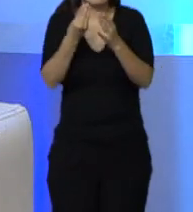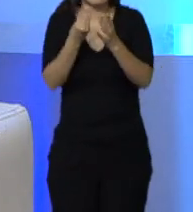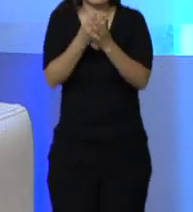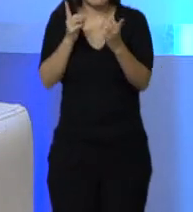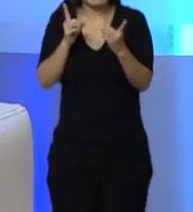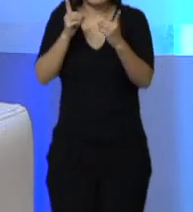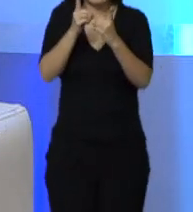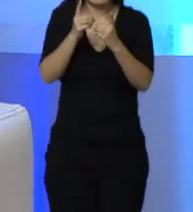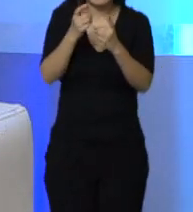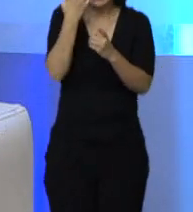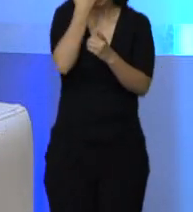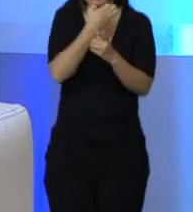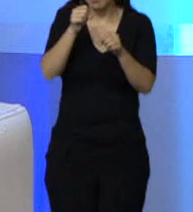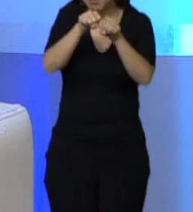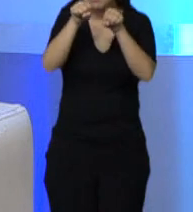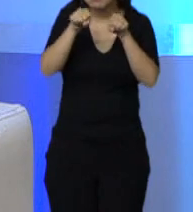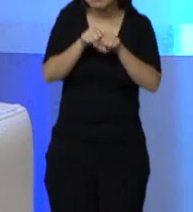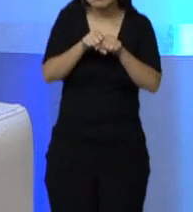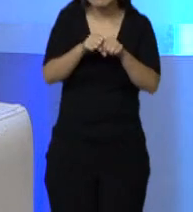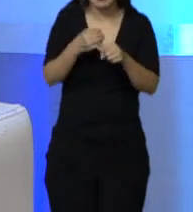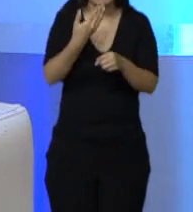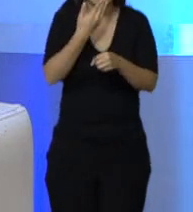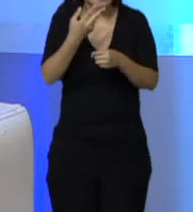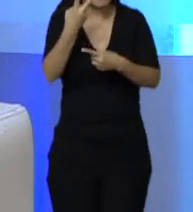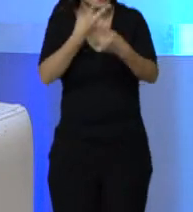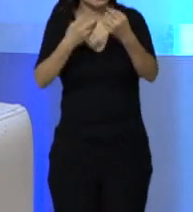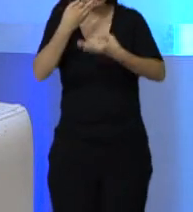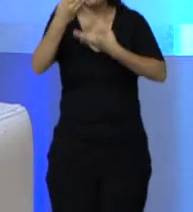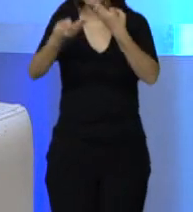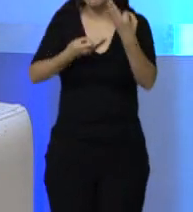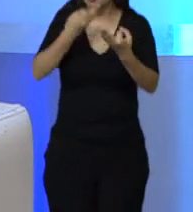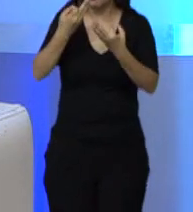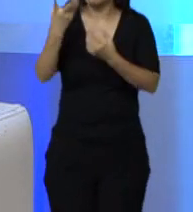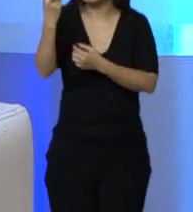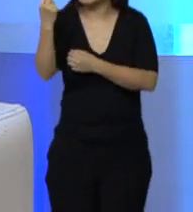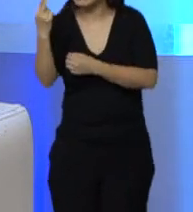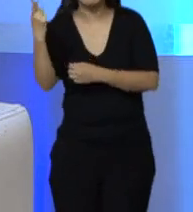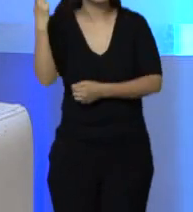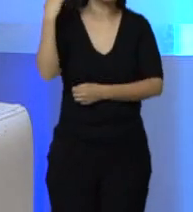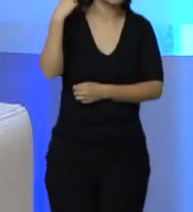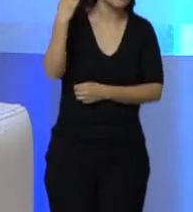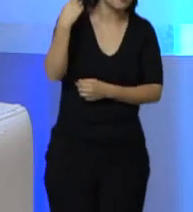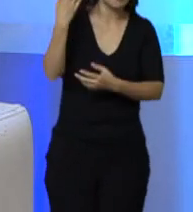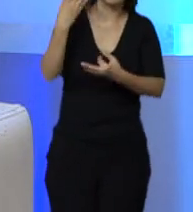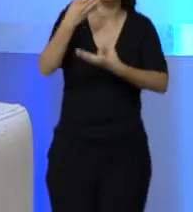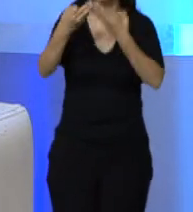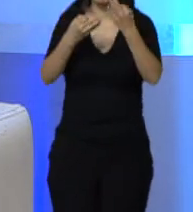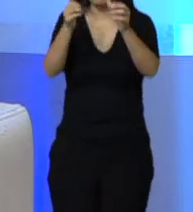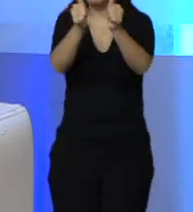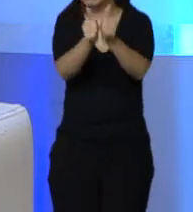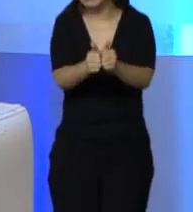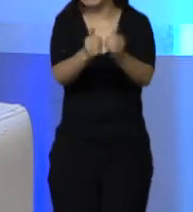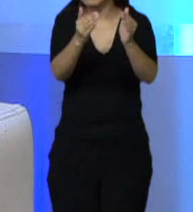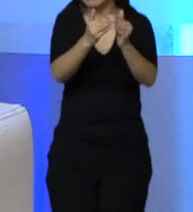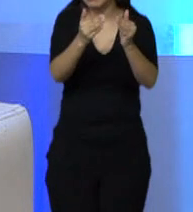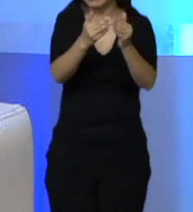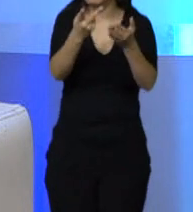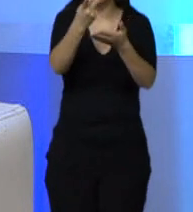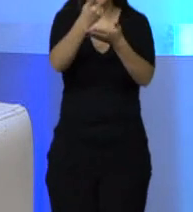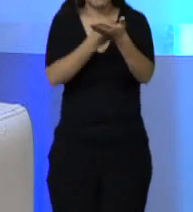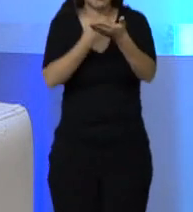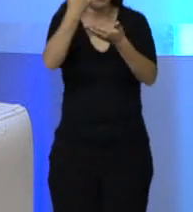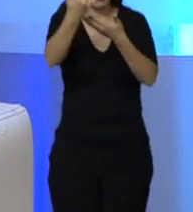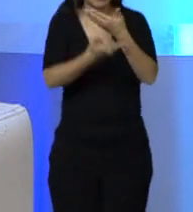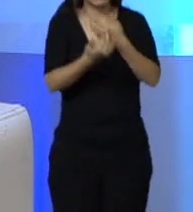exactamente ahorita te pueden decir bienvenidos todo el mundo la televisión y la radio cada quien en su casa el proyecto es el